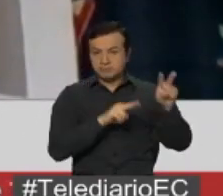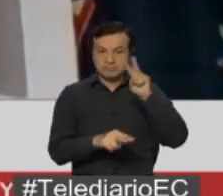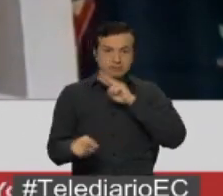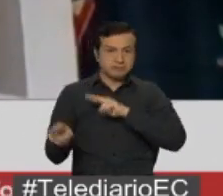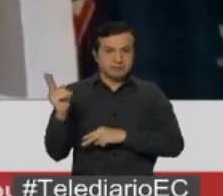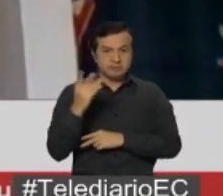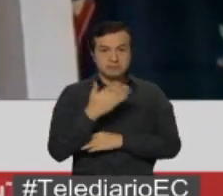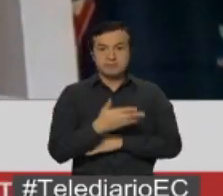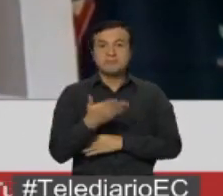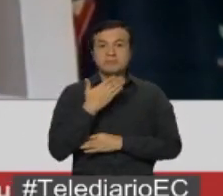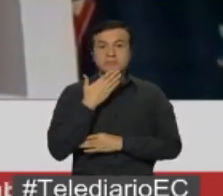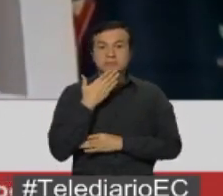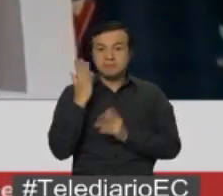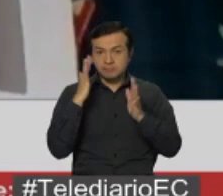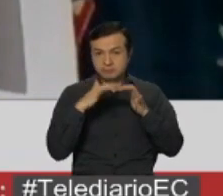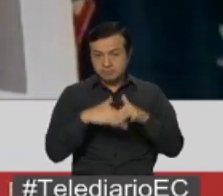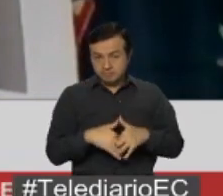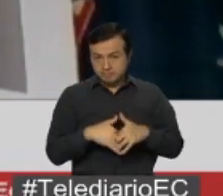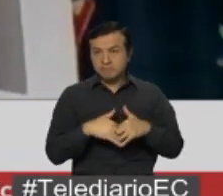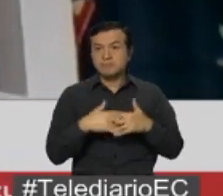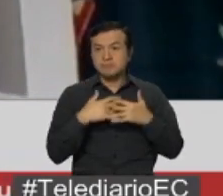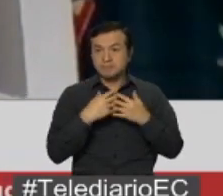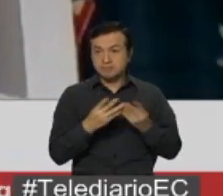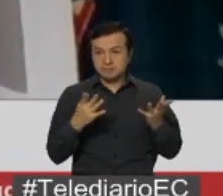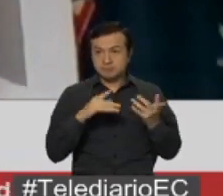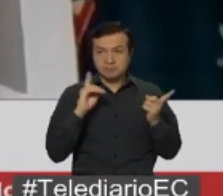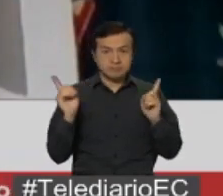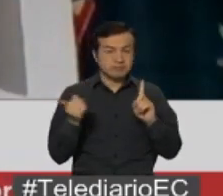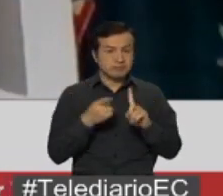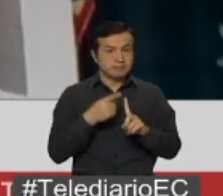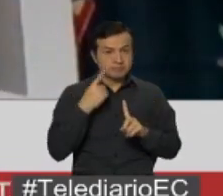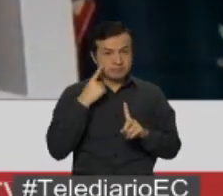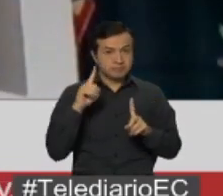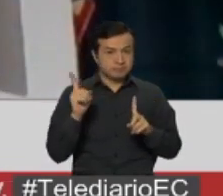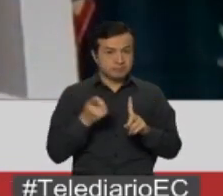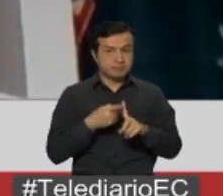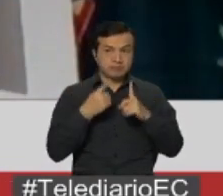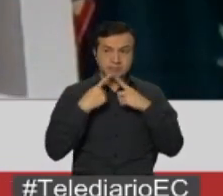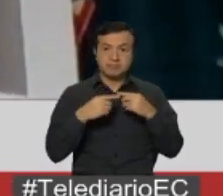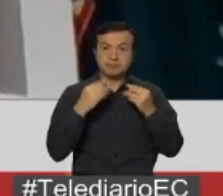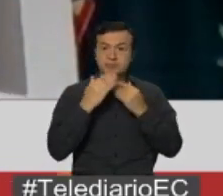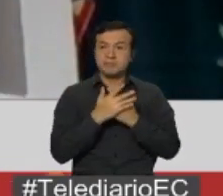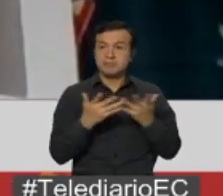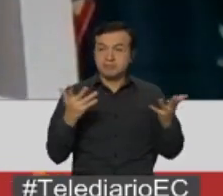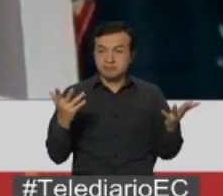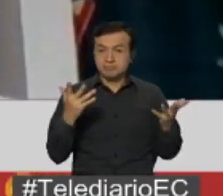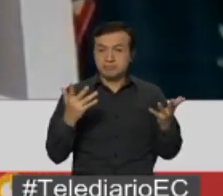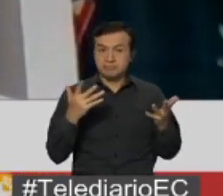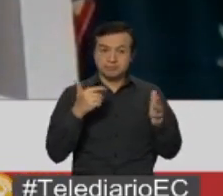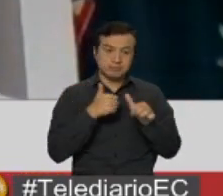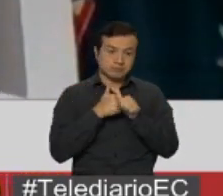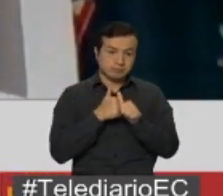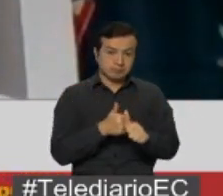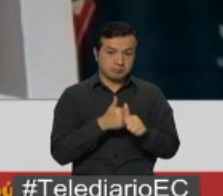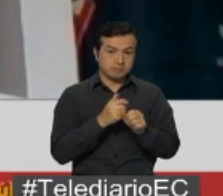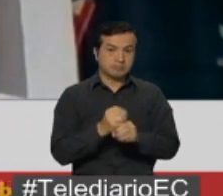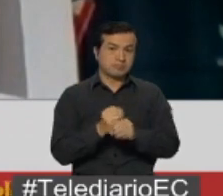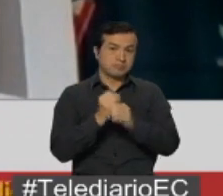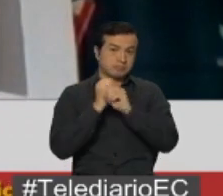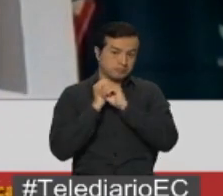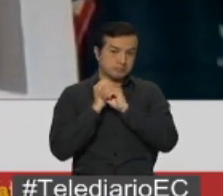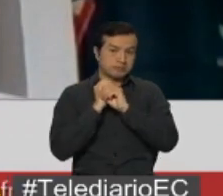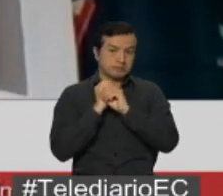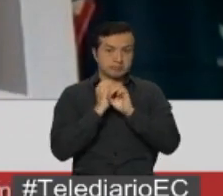manera lo que es la crisis en primer lugar como yo refería hace un momento el diferimiento extraordinario de obligaciones